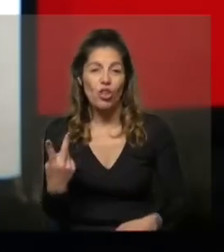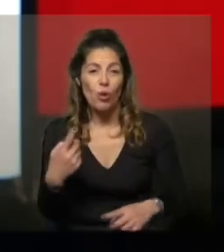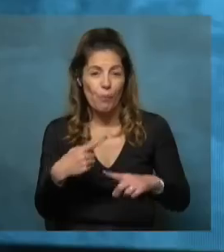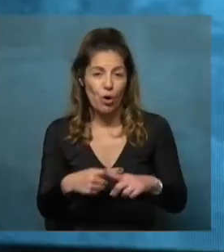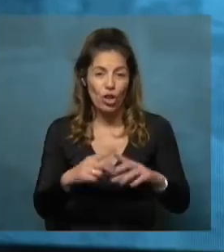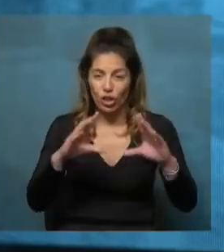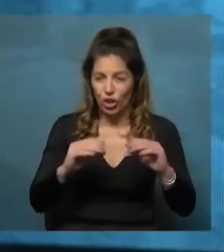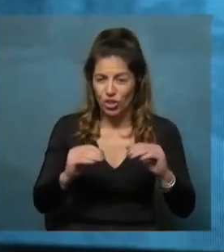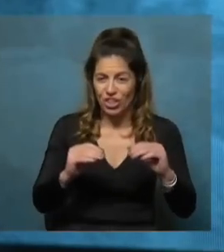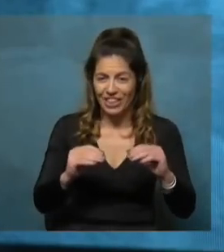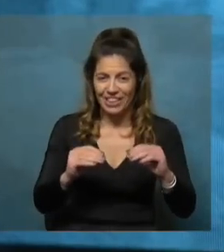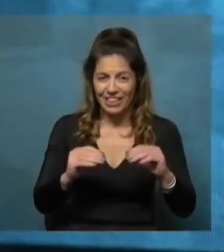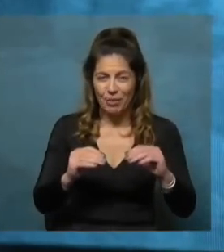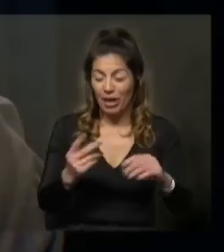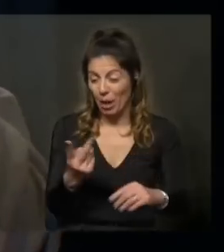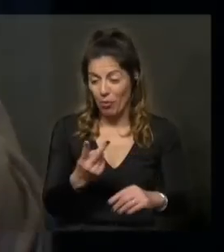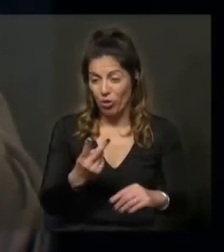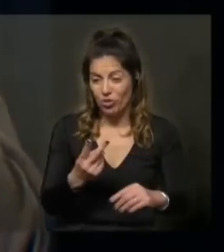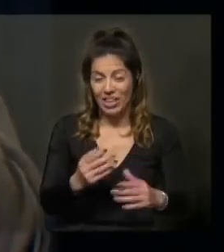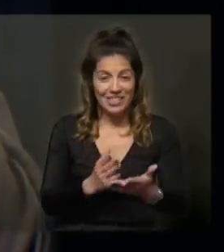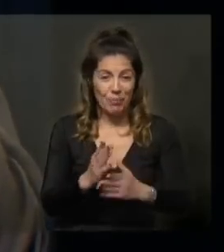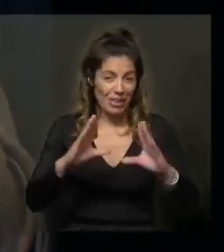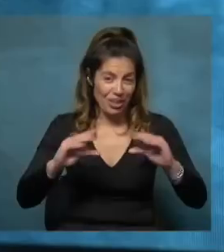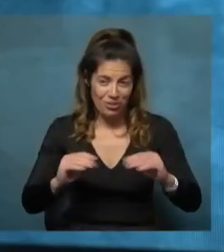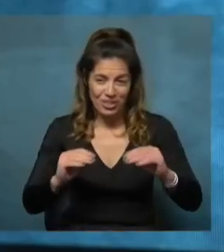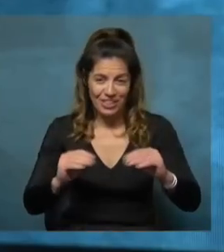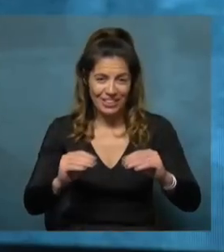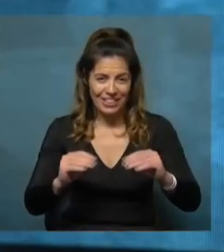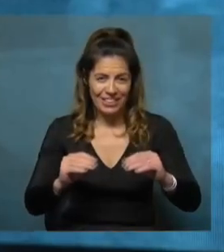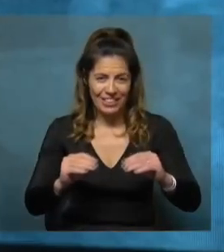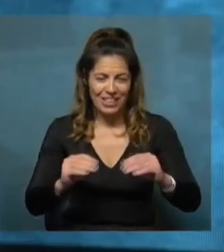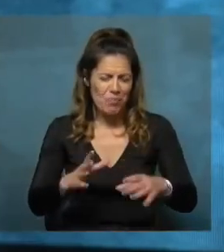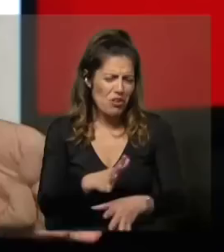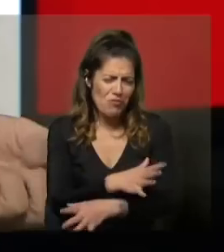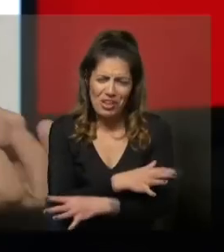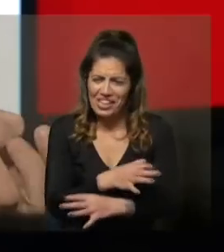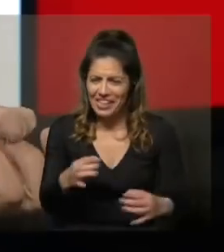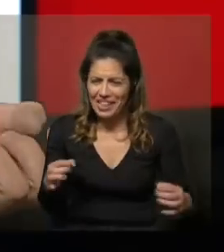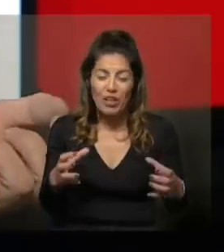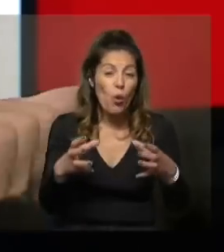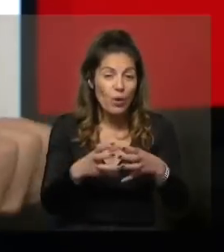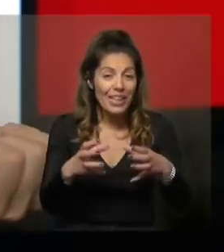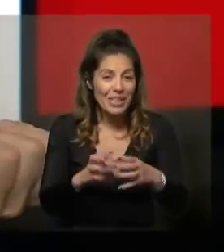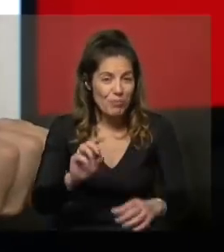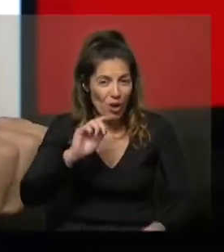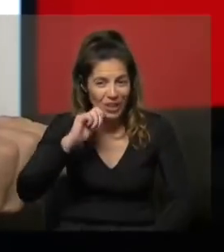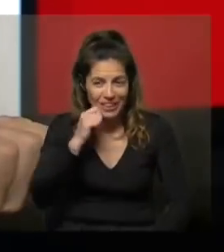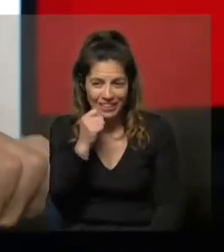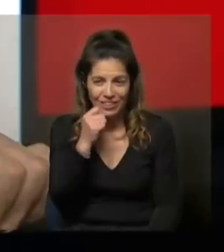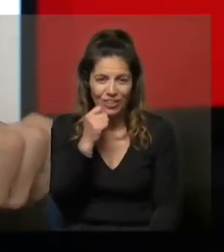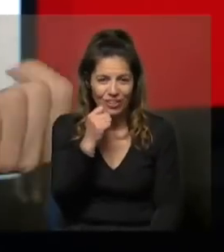en la noche pero la gente lo tomaba el sábado muy lindo estaba este